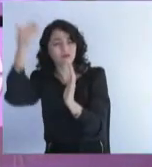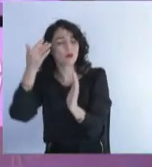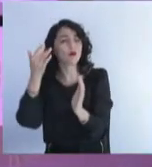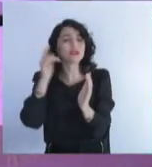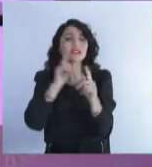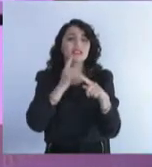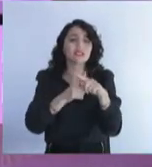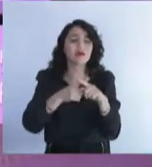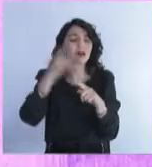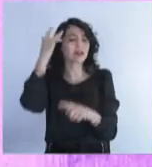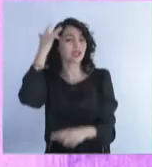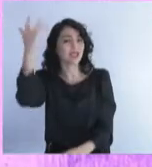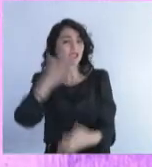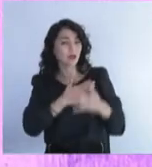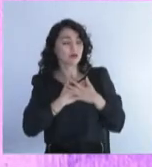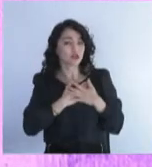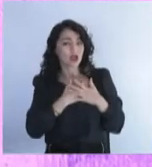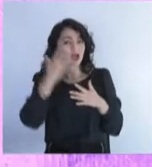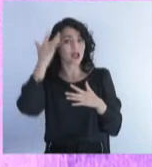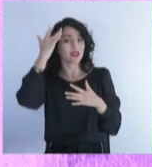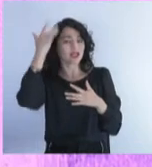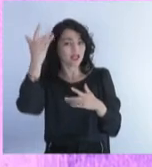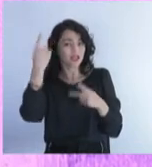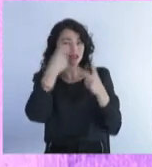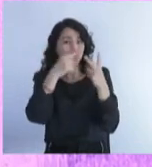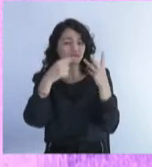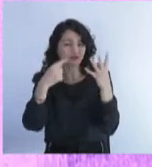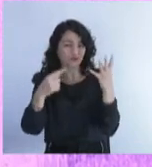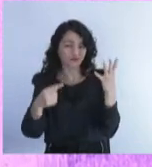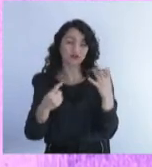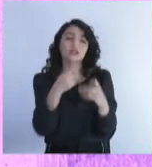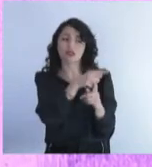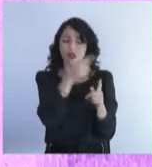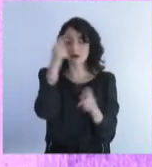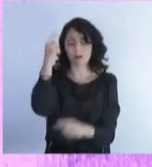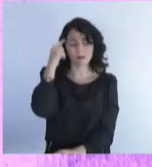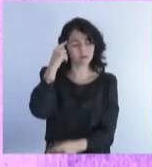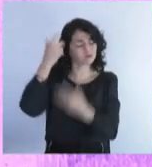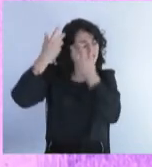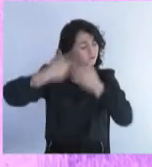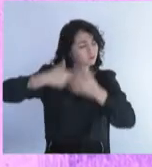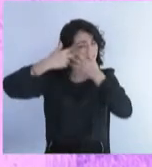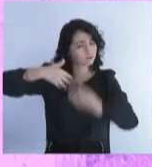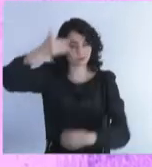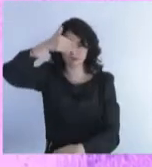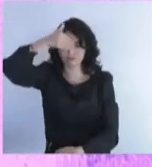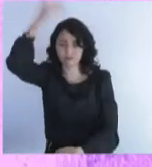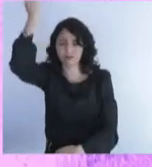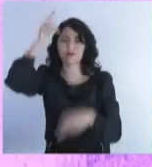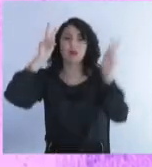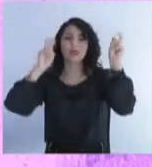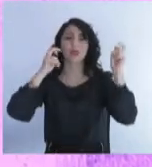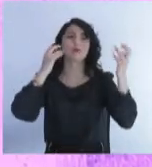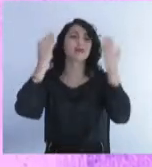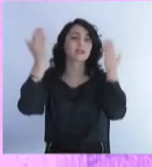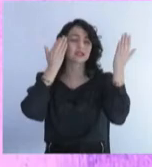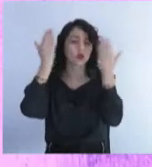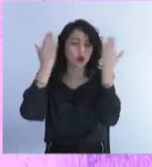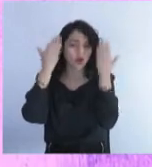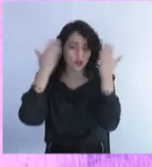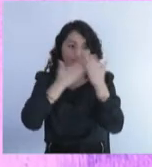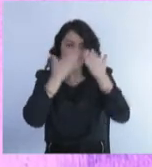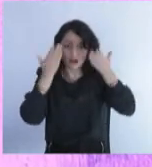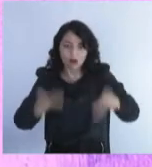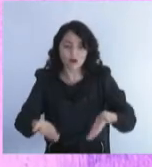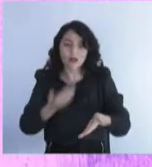ha distinguido por su perspectiva como uno de los más notables pensadores y divulgadores en la psicología contemporánea. Además,